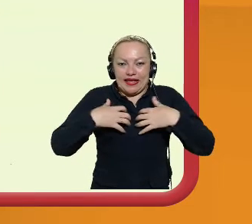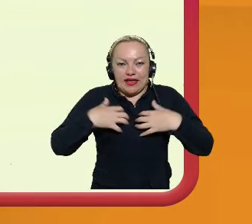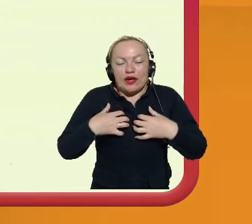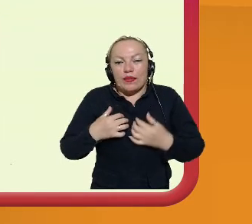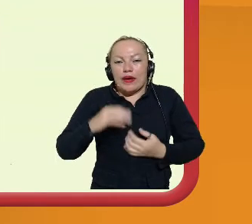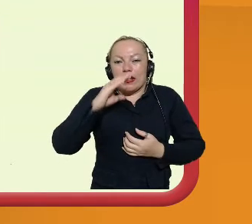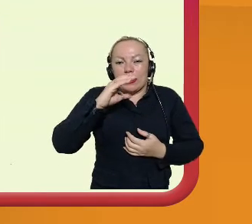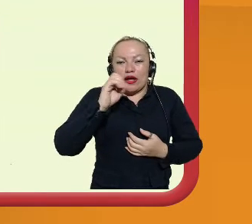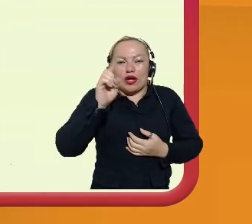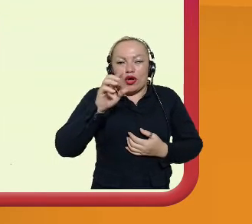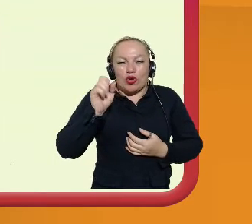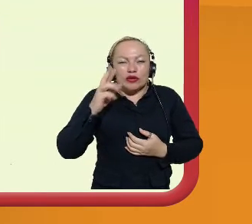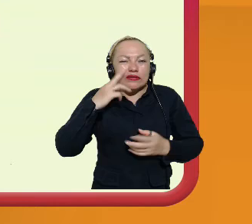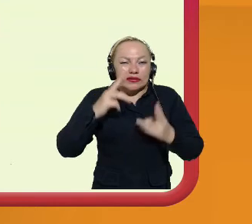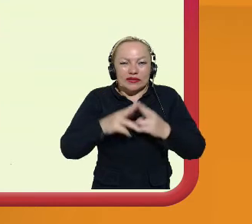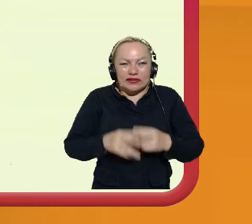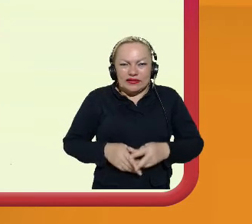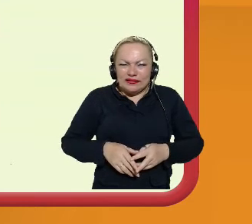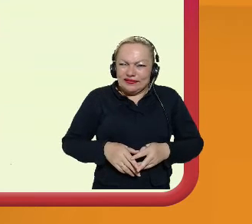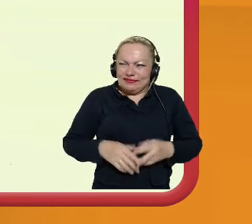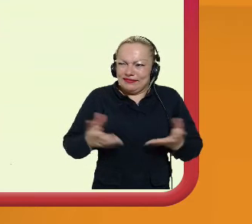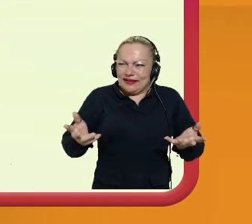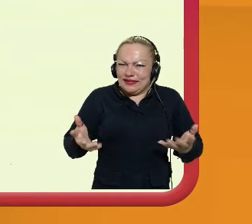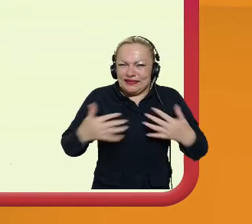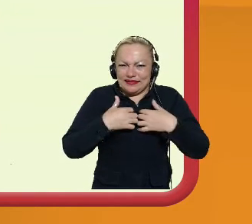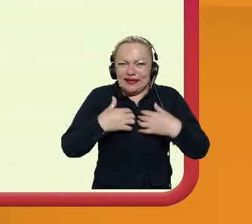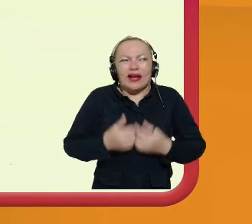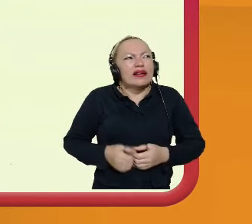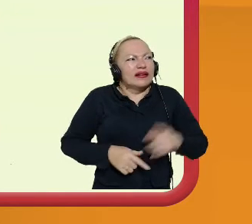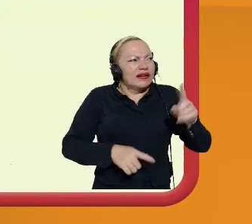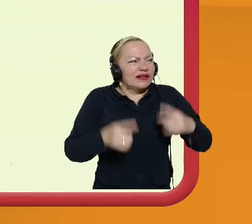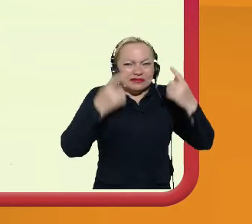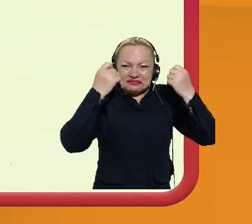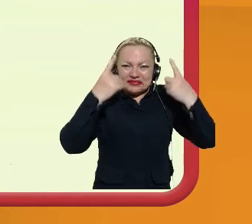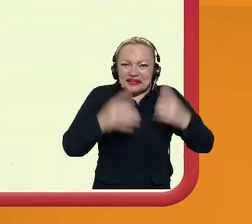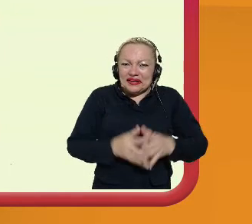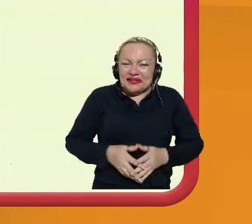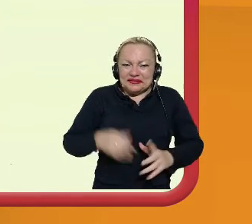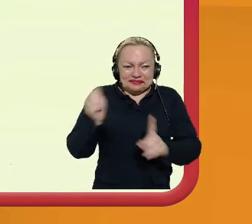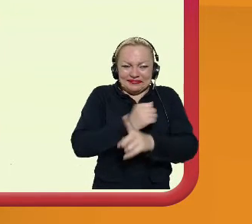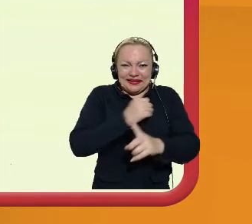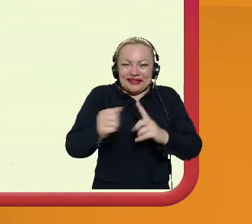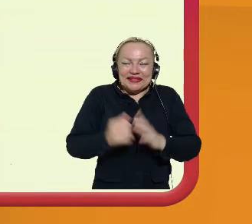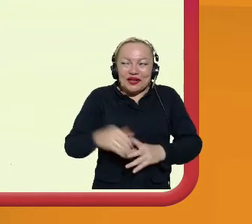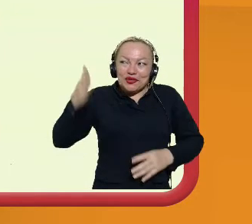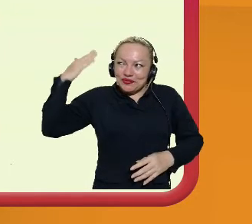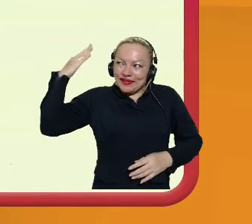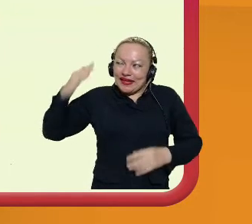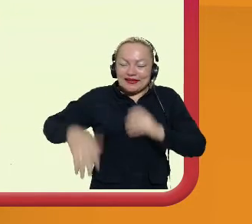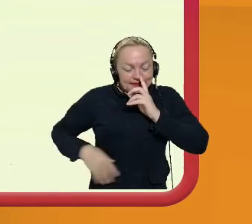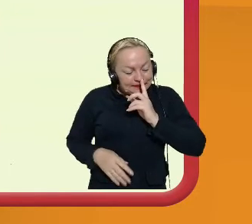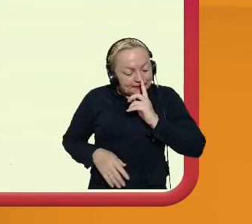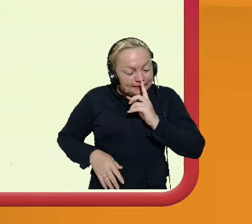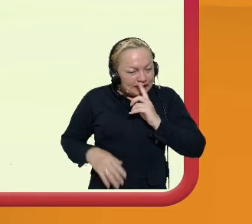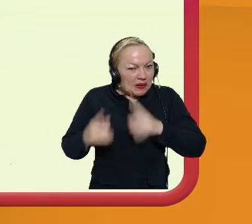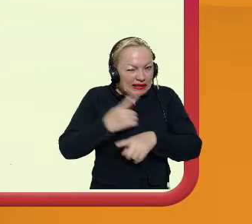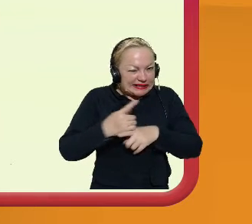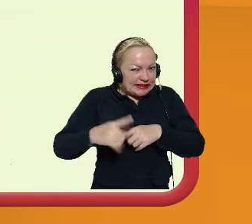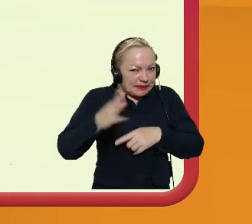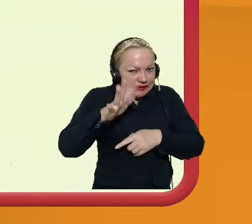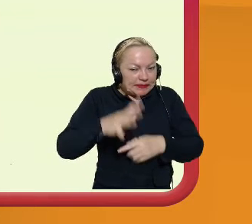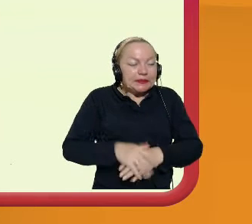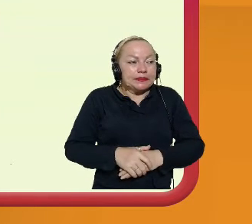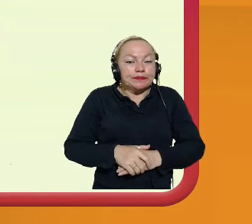Porque además, ¿cómo se llama? Mucha gente entendía coso municipal y por qué se llama. Sí. Sí. Hace unos días estuve allá, hace que como una semana.